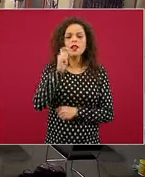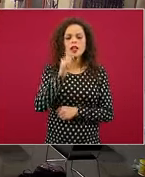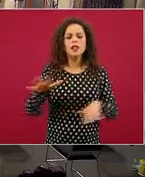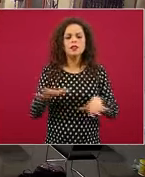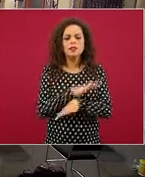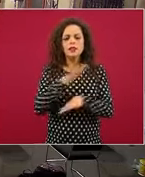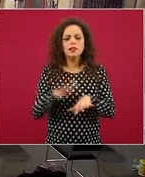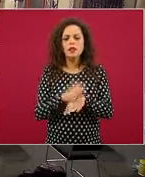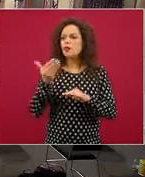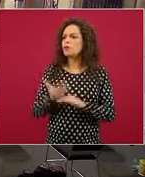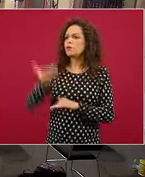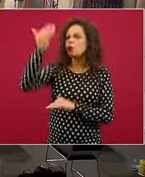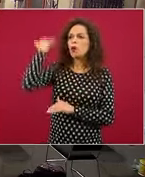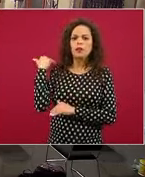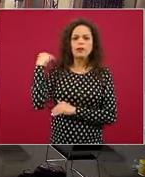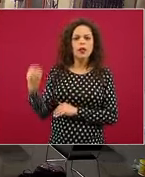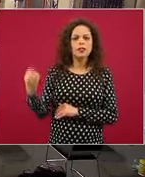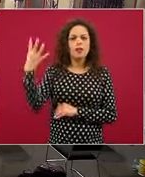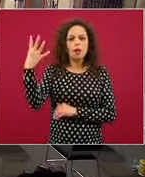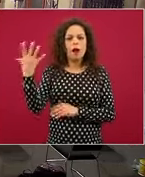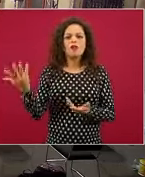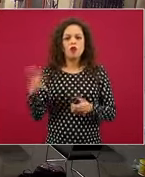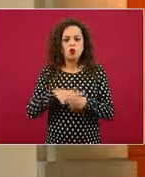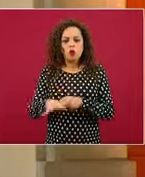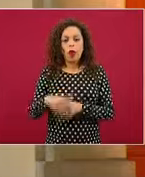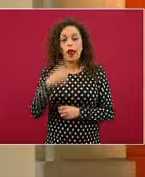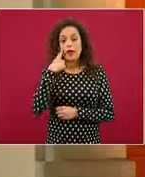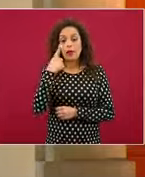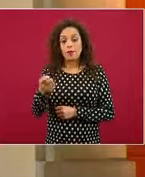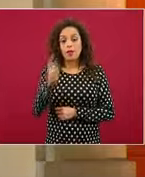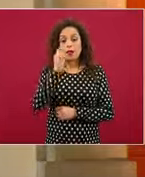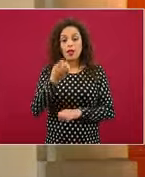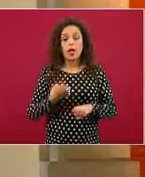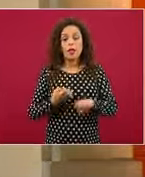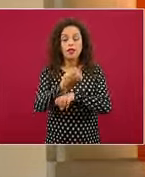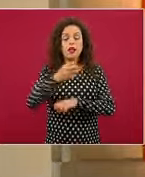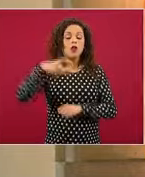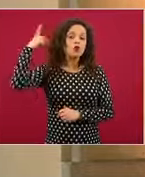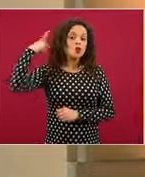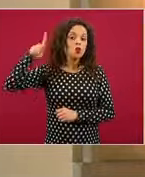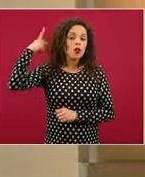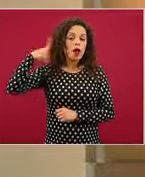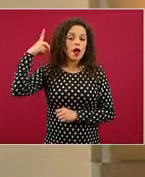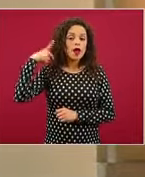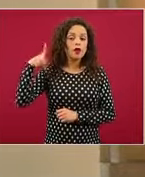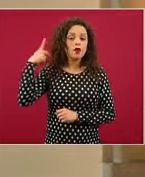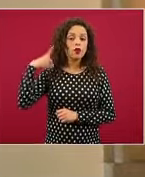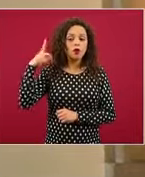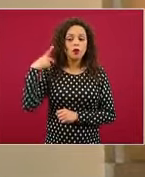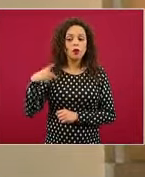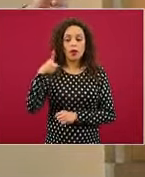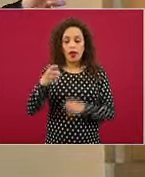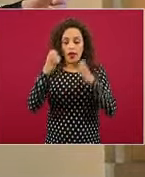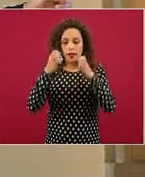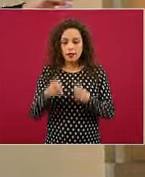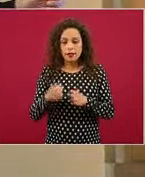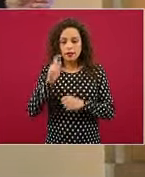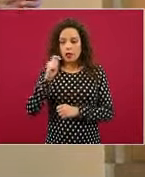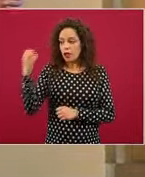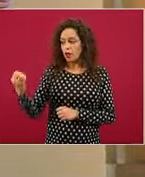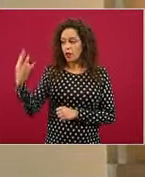riesgo anterior? El primero, pues lo veíamos, es precisamente el estado de Durango, que habiendo estado en un semáforo con